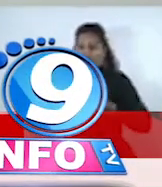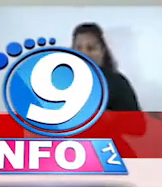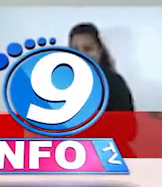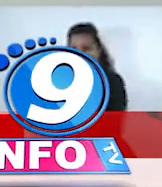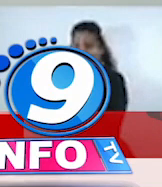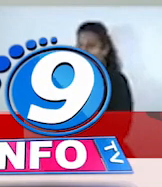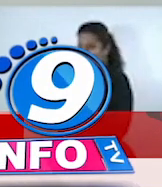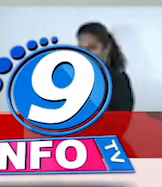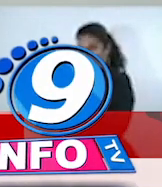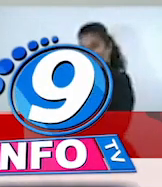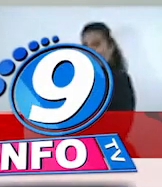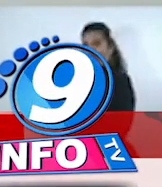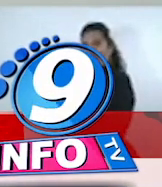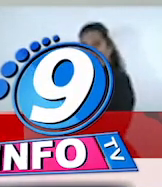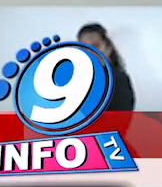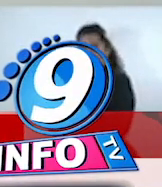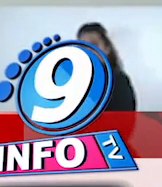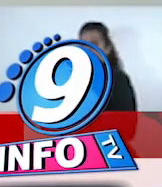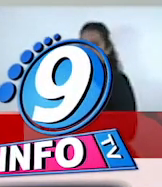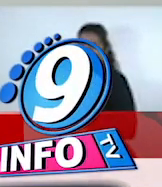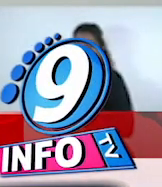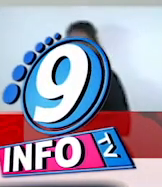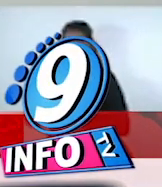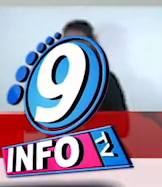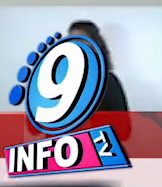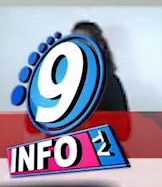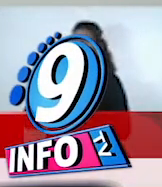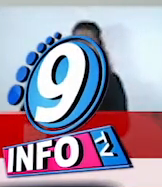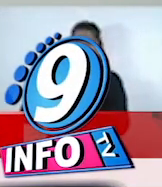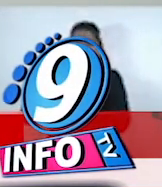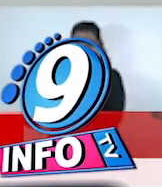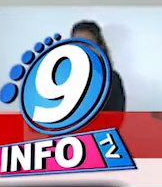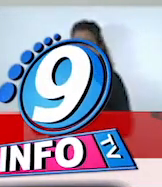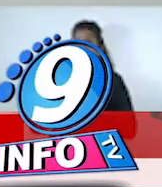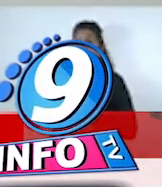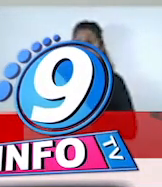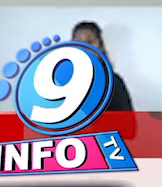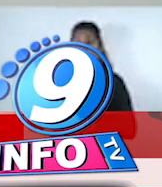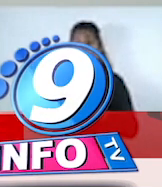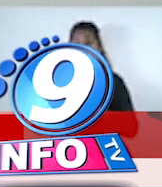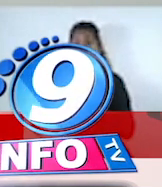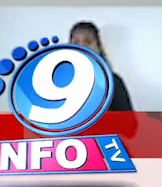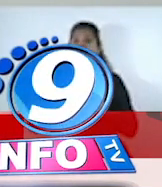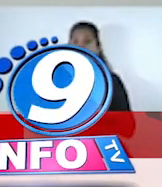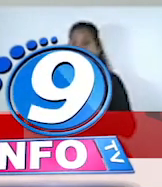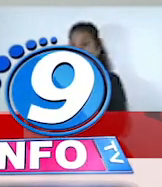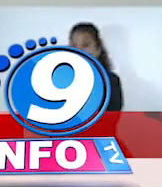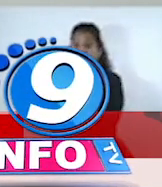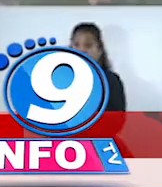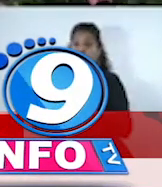gastos, aquellas facturas, aquellas prebendas, porque hoy los ciudadanos tienen derecho a conocer esa